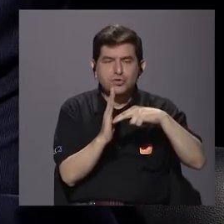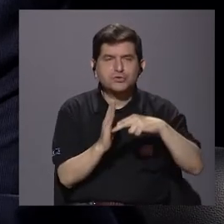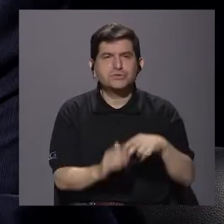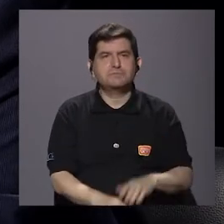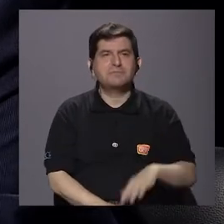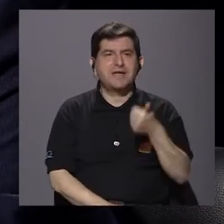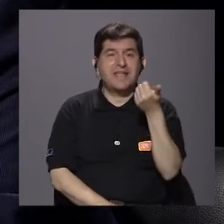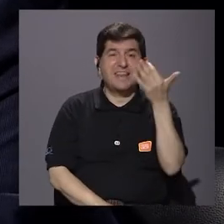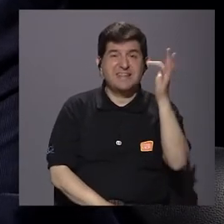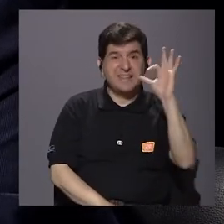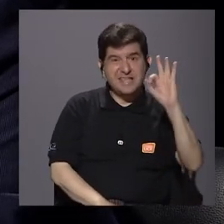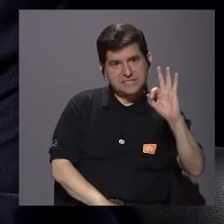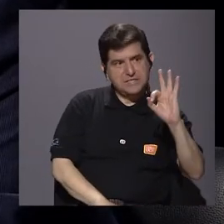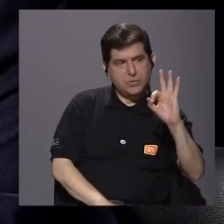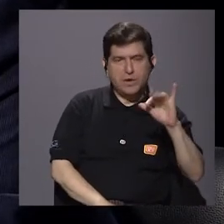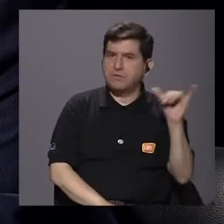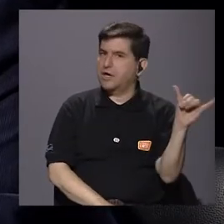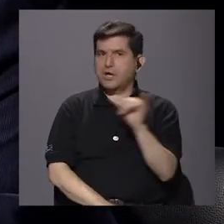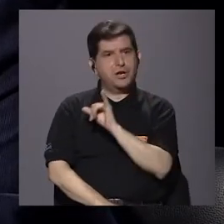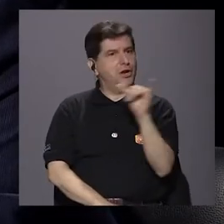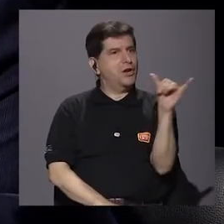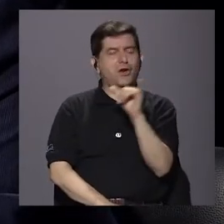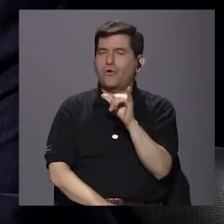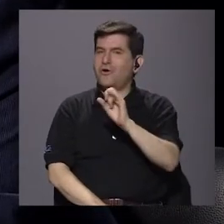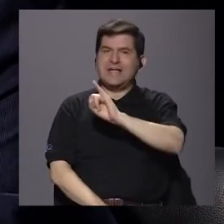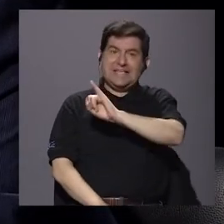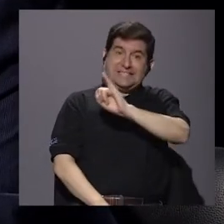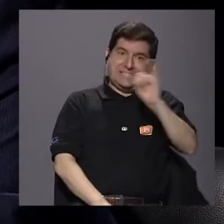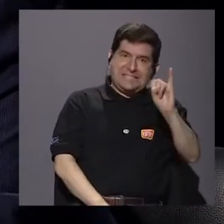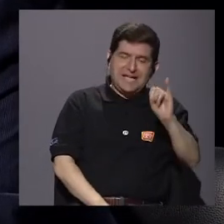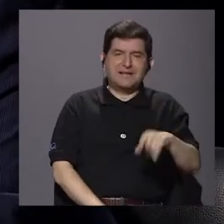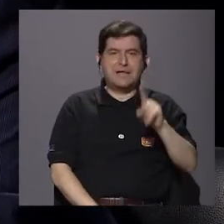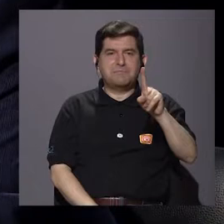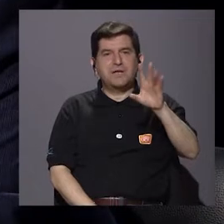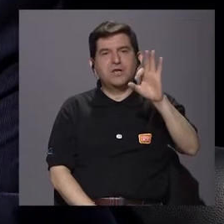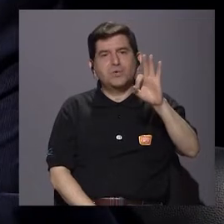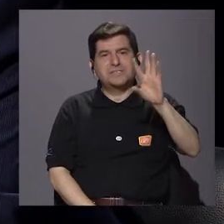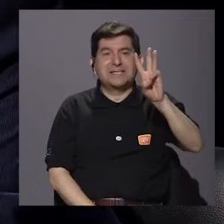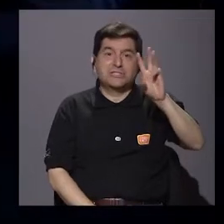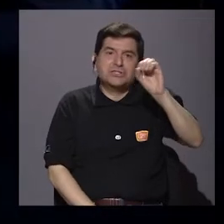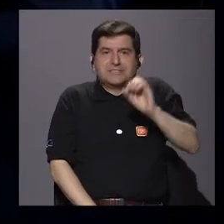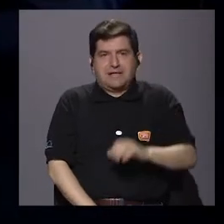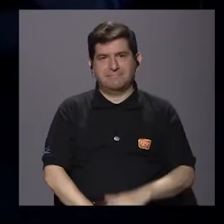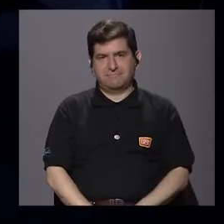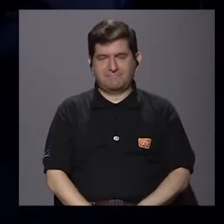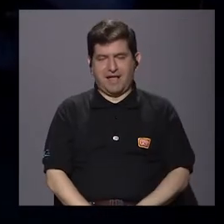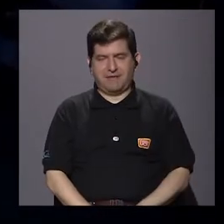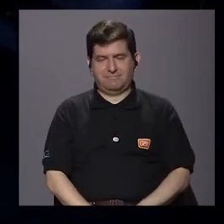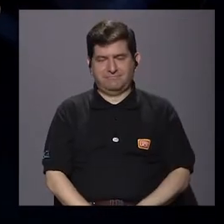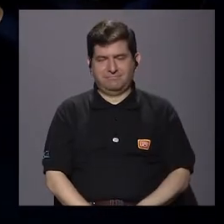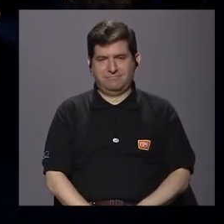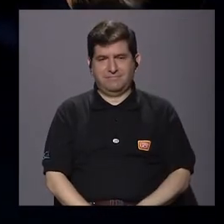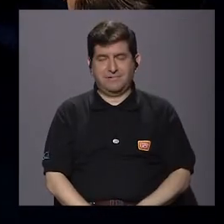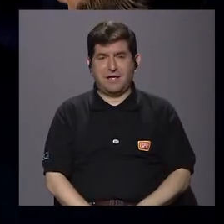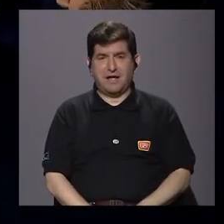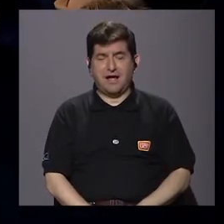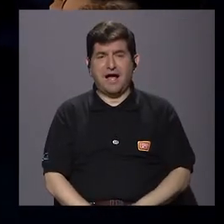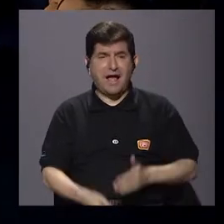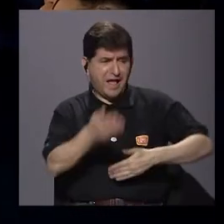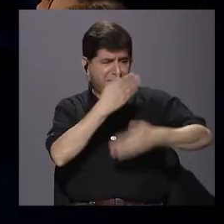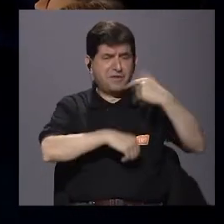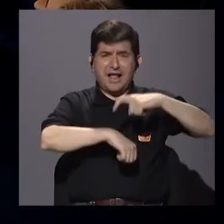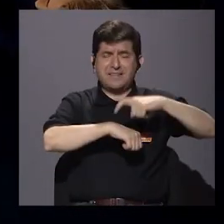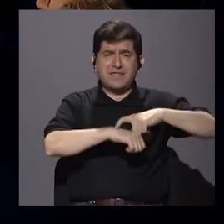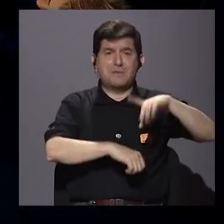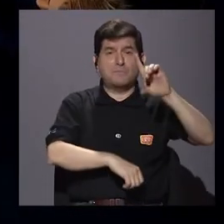2019 no es lo mismo que ser de izquierda en 1960 mejor no la vuelta a los tiempos de daniel